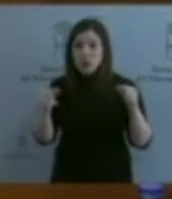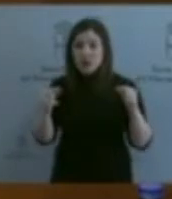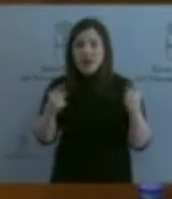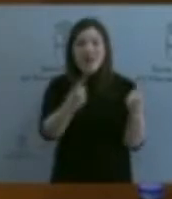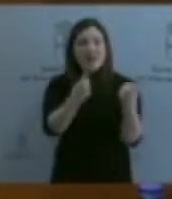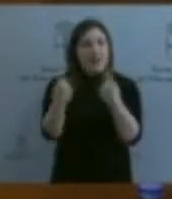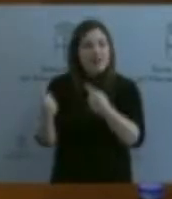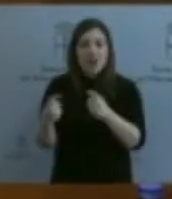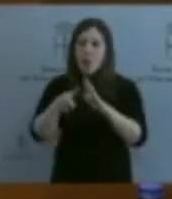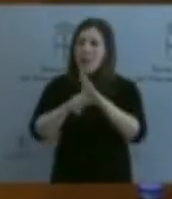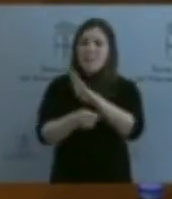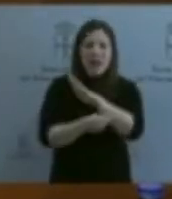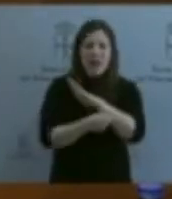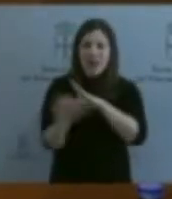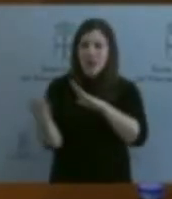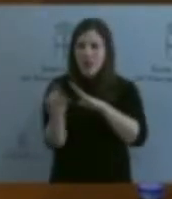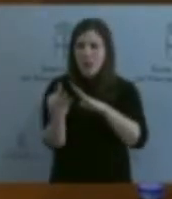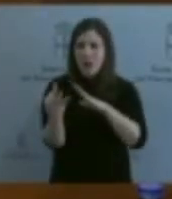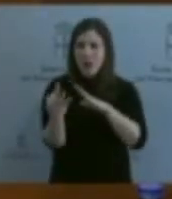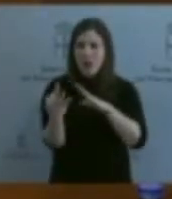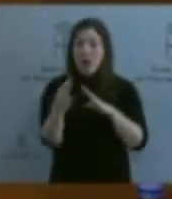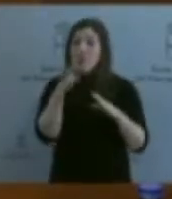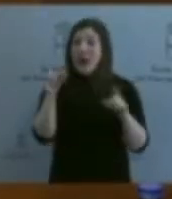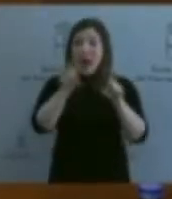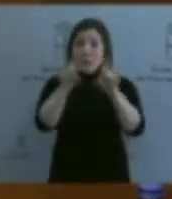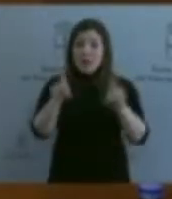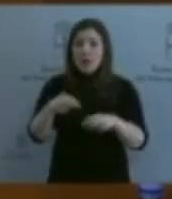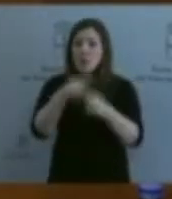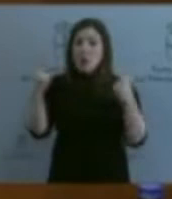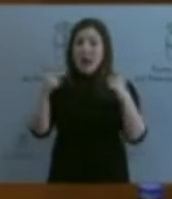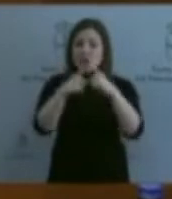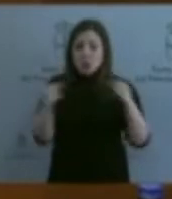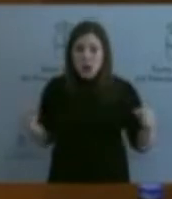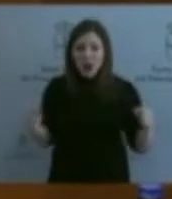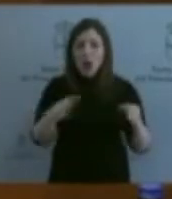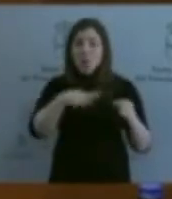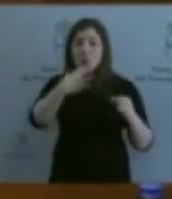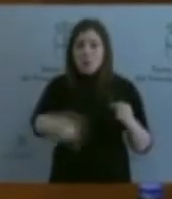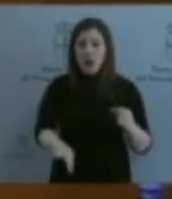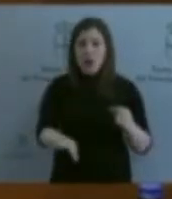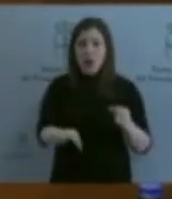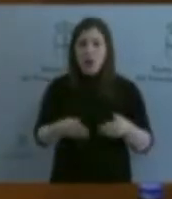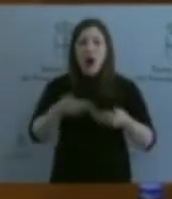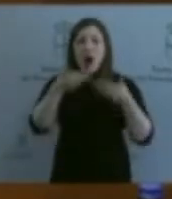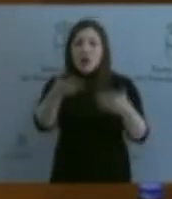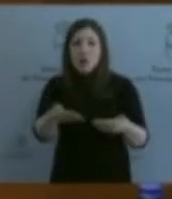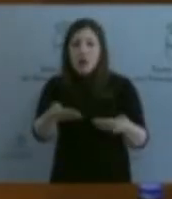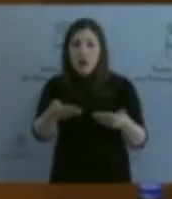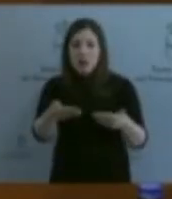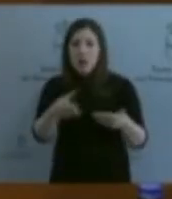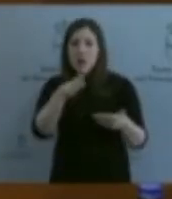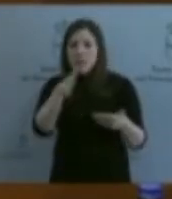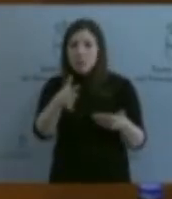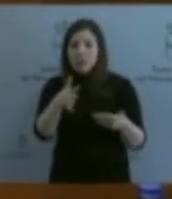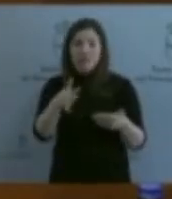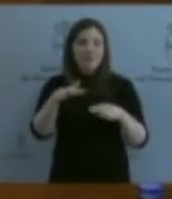las empresas asturianas para proteger primero y relanzar después nuestro maltrecho tejido productivo. Consideramos urgente